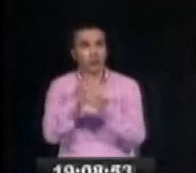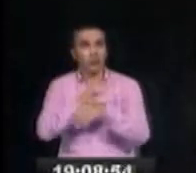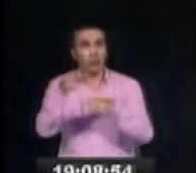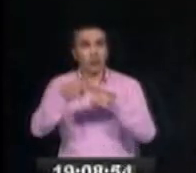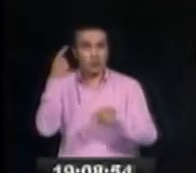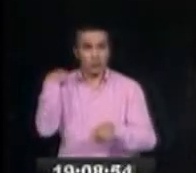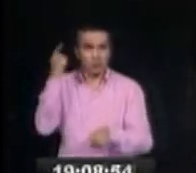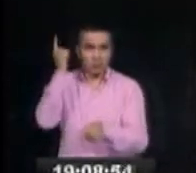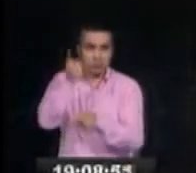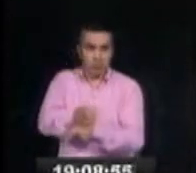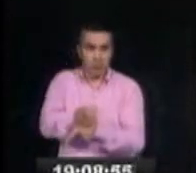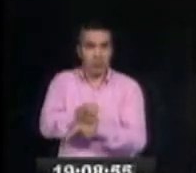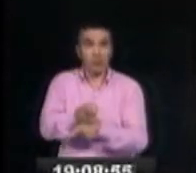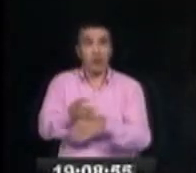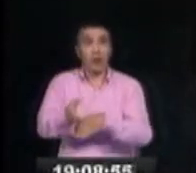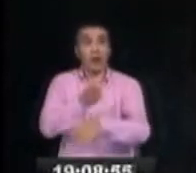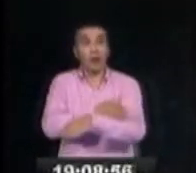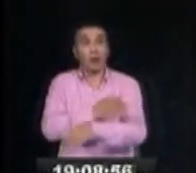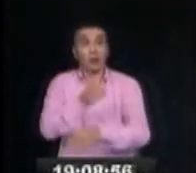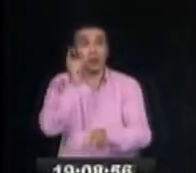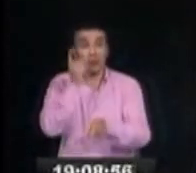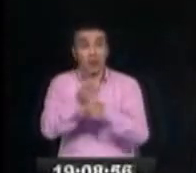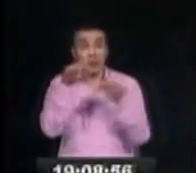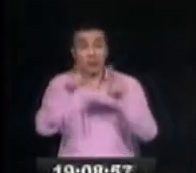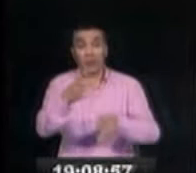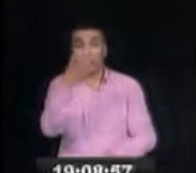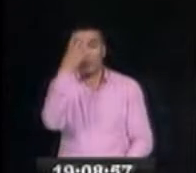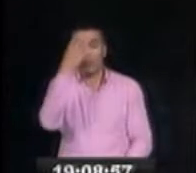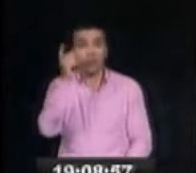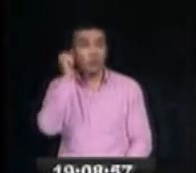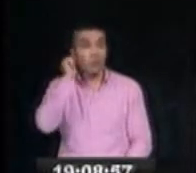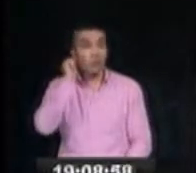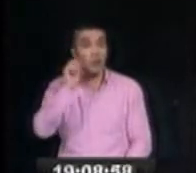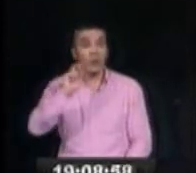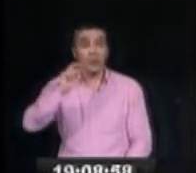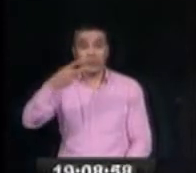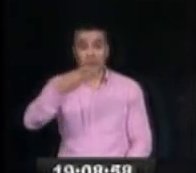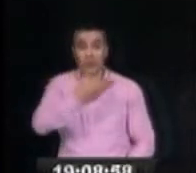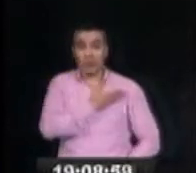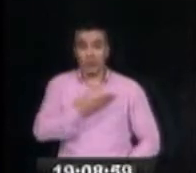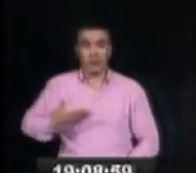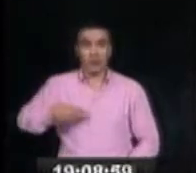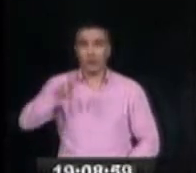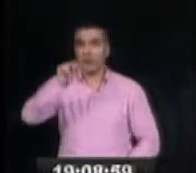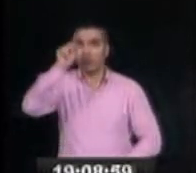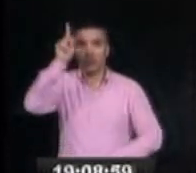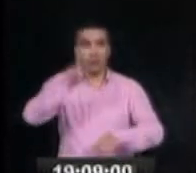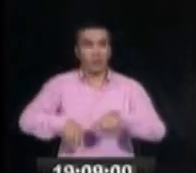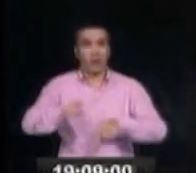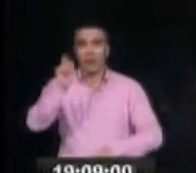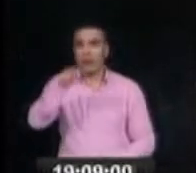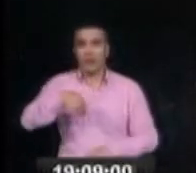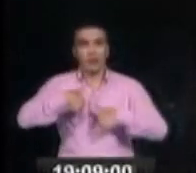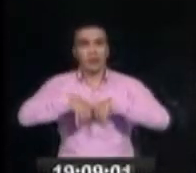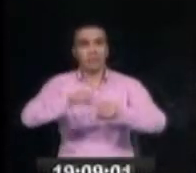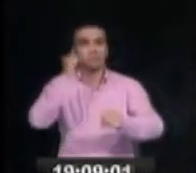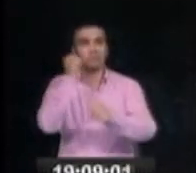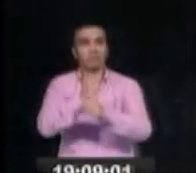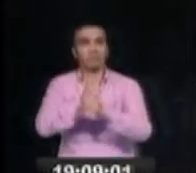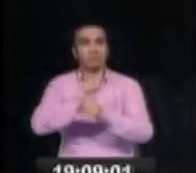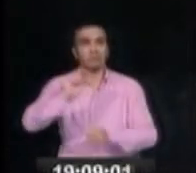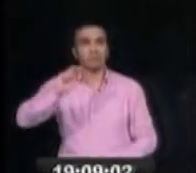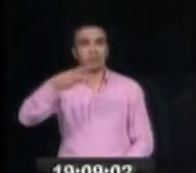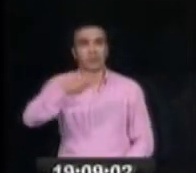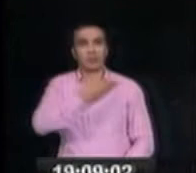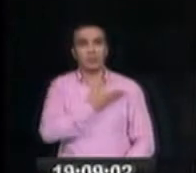encomendada. Por lo anterior y por vergüenza, la señora María Alejandra Vicuña no puede y no debe continuar en las delicadas funciones